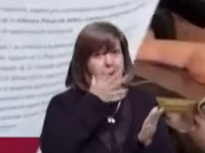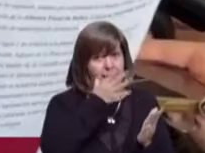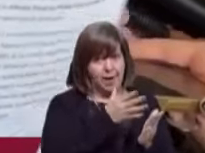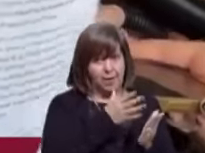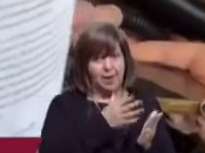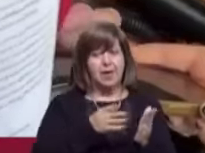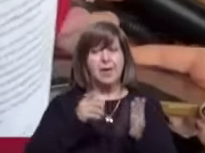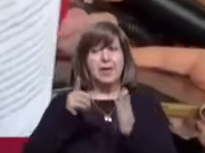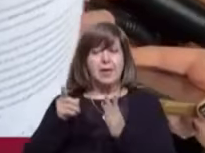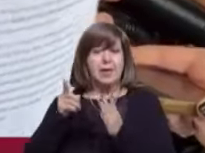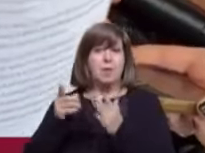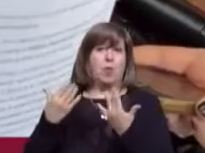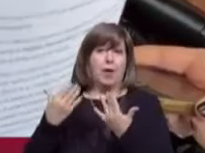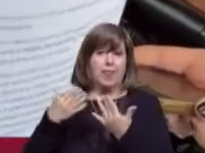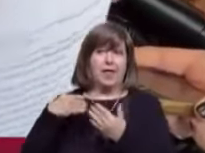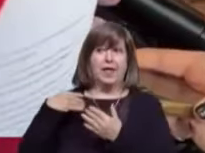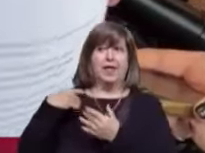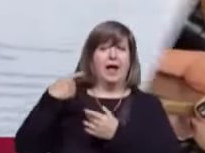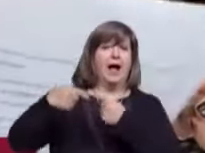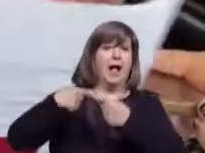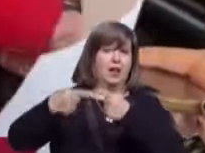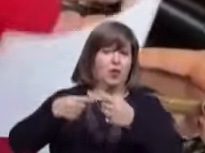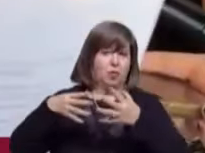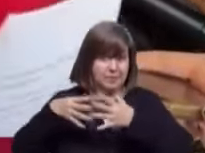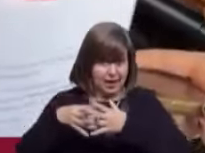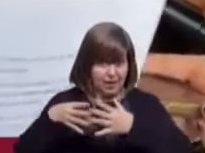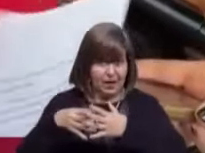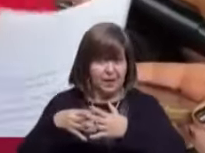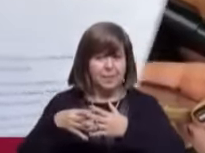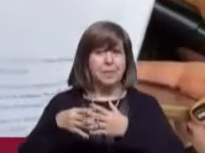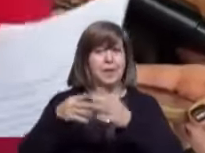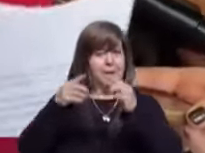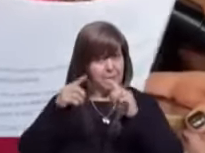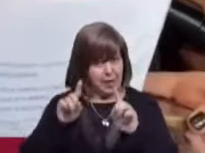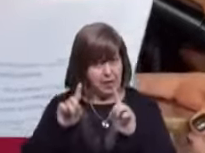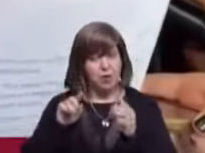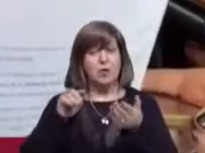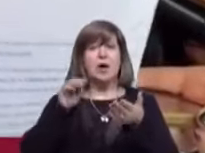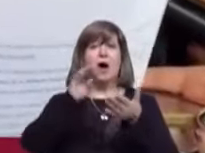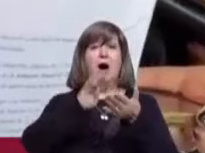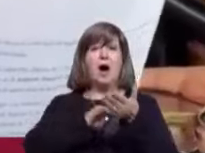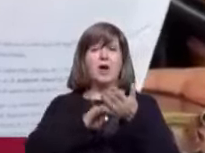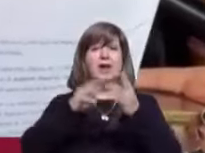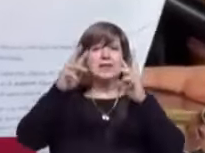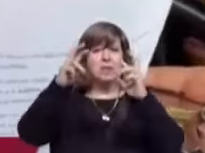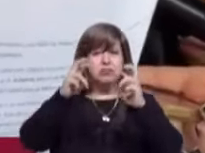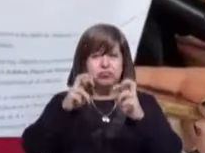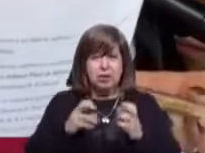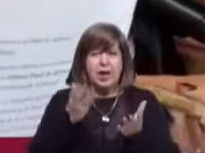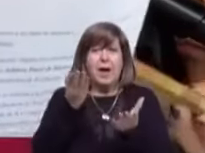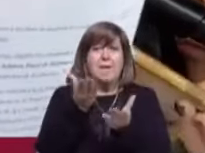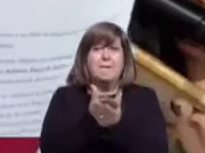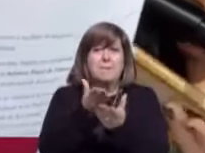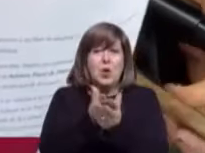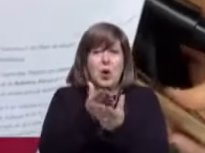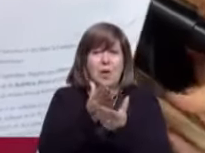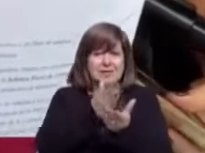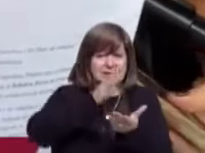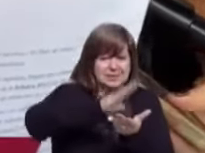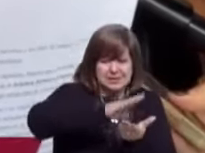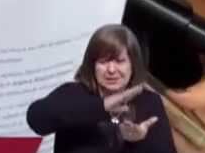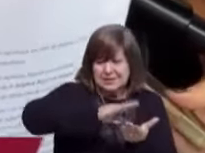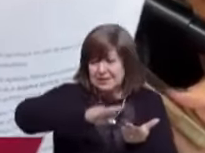riesgos procesales que se cernían emerge sin embargo del Análisis integral del profuso plexo probatorio incorporado con posterioridad